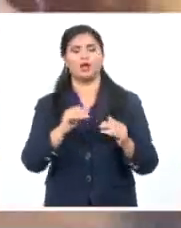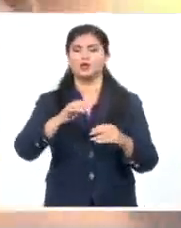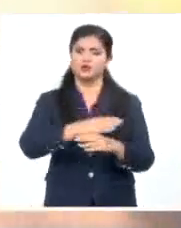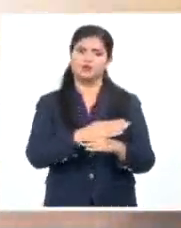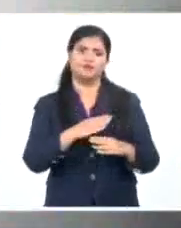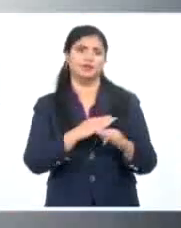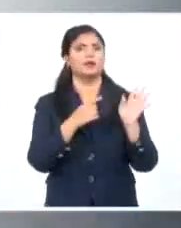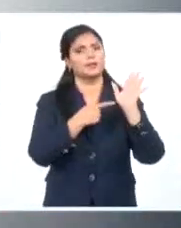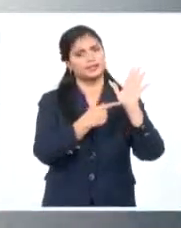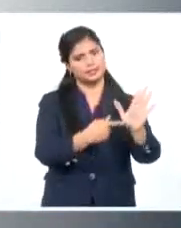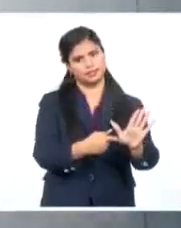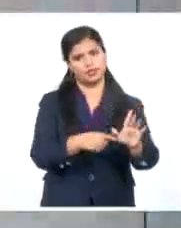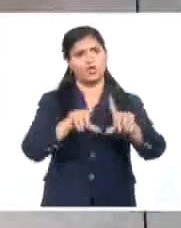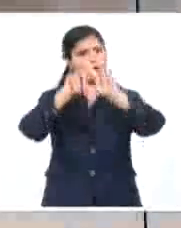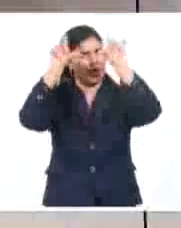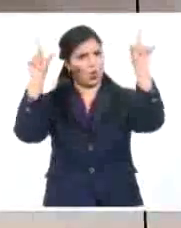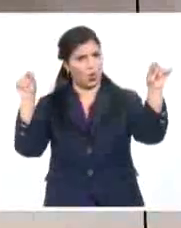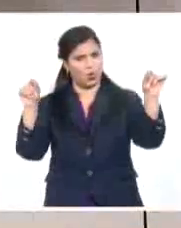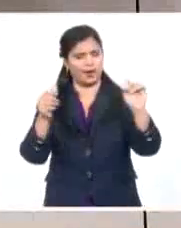aficionados